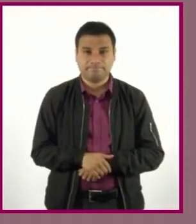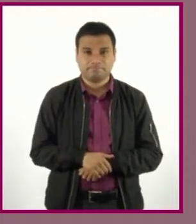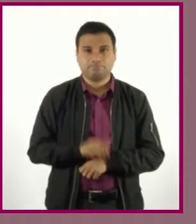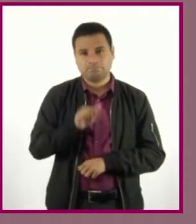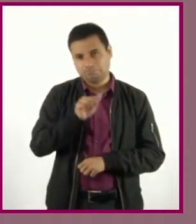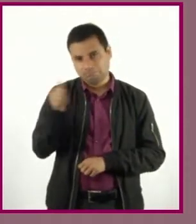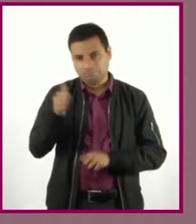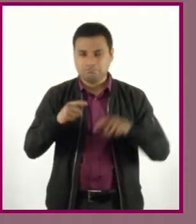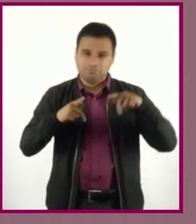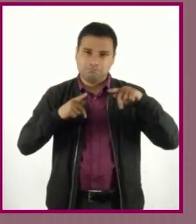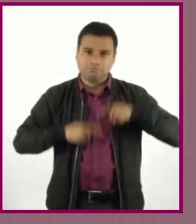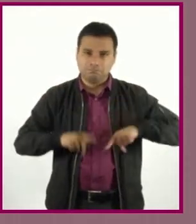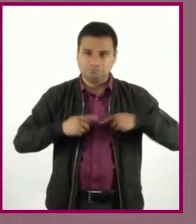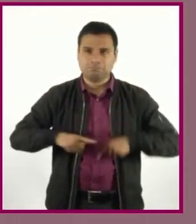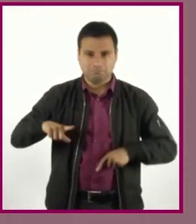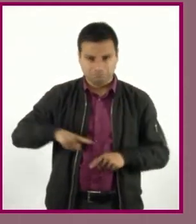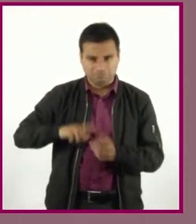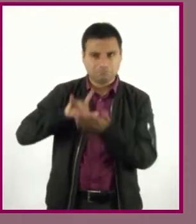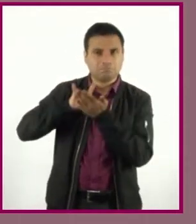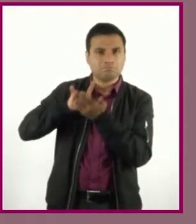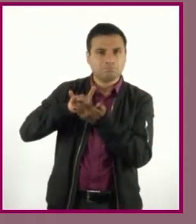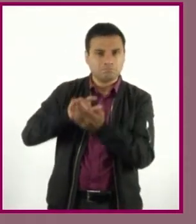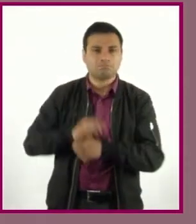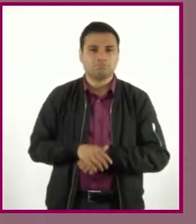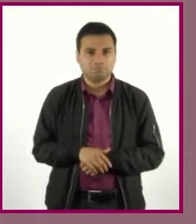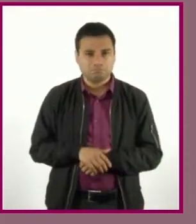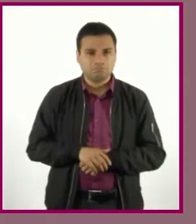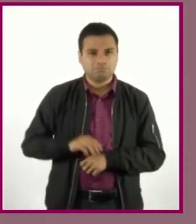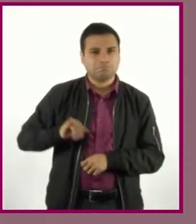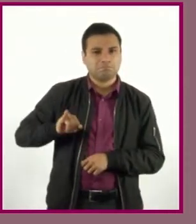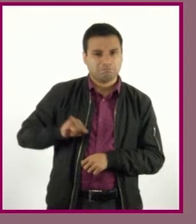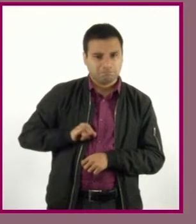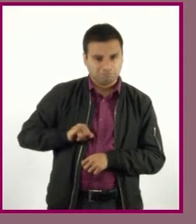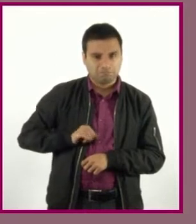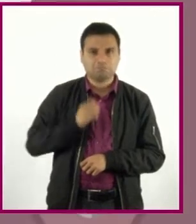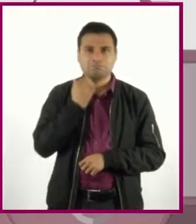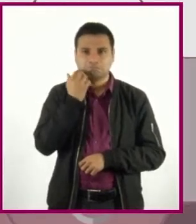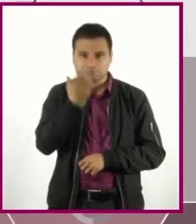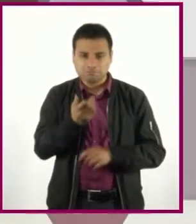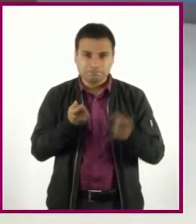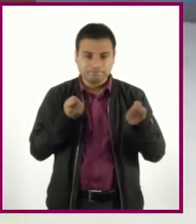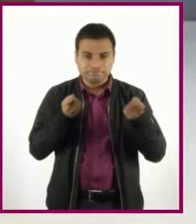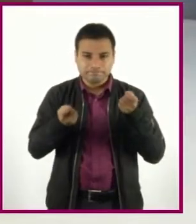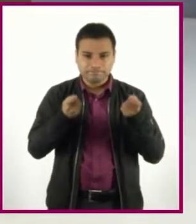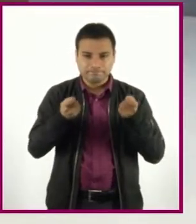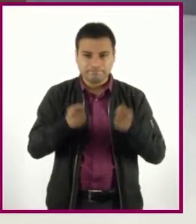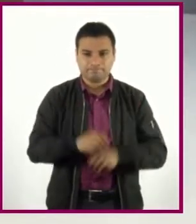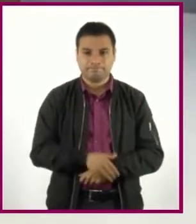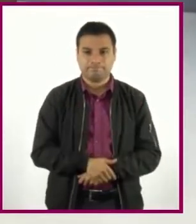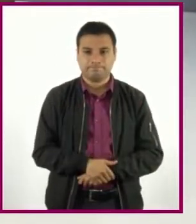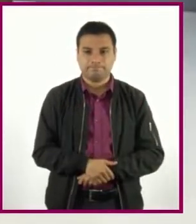respaldan al gobierno por intereses militares o por buscar su expansión económica en la zona.